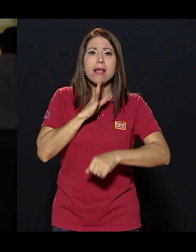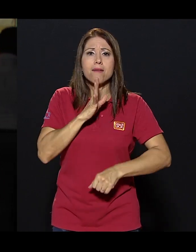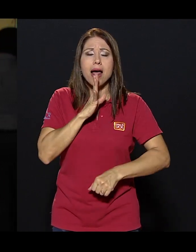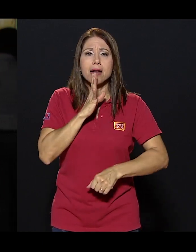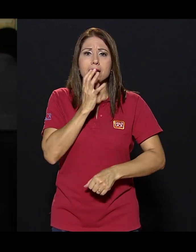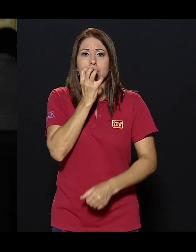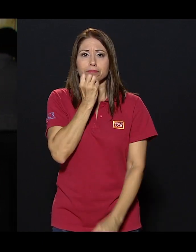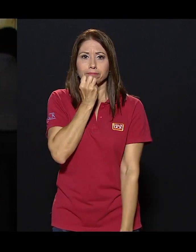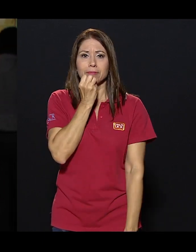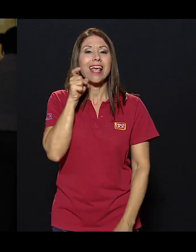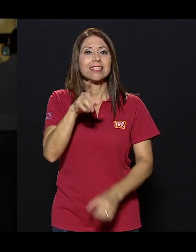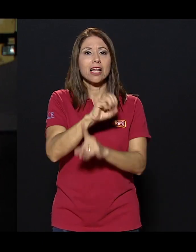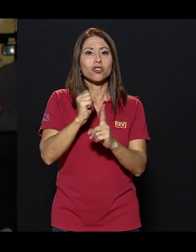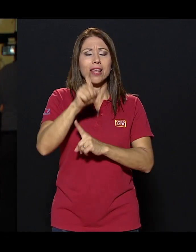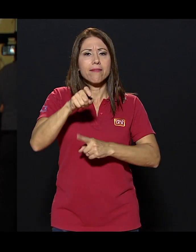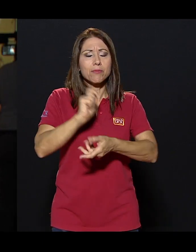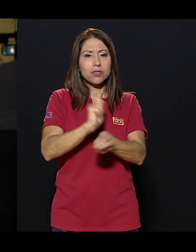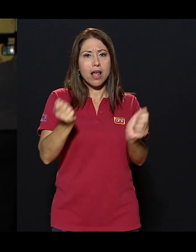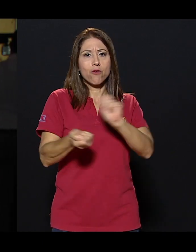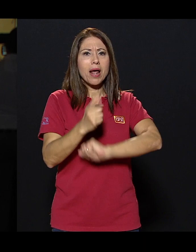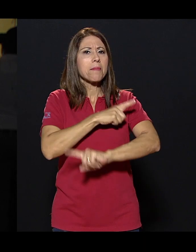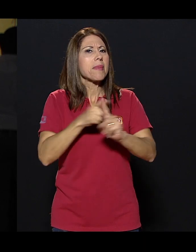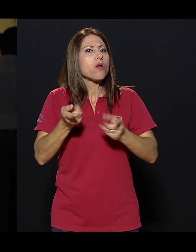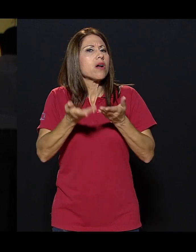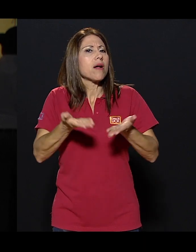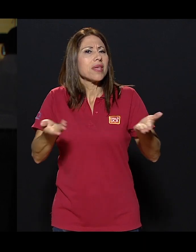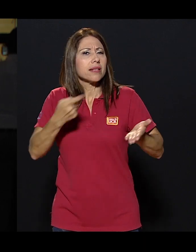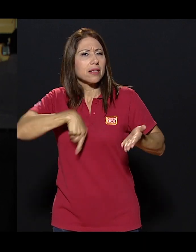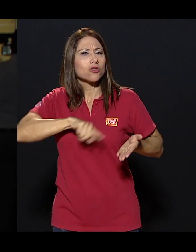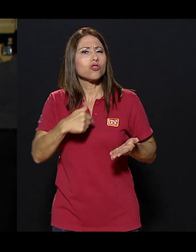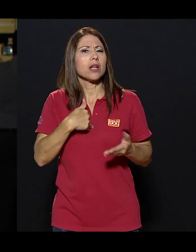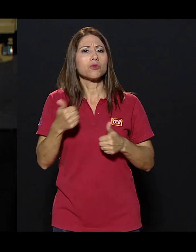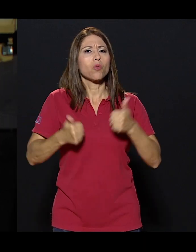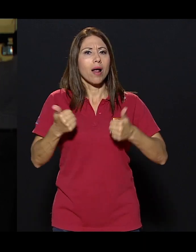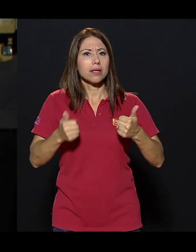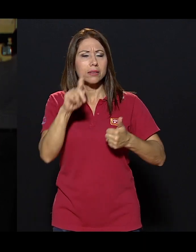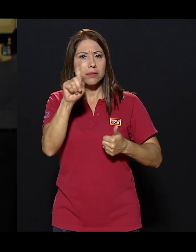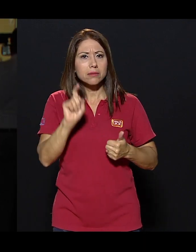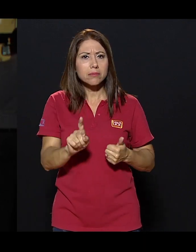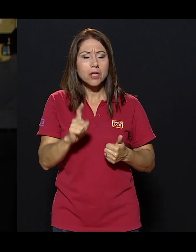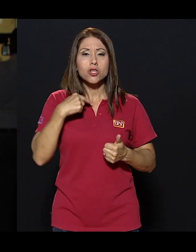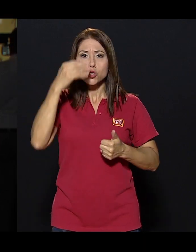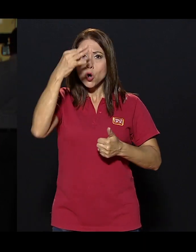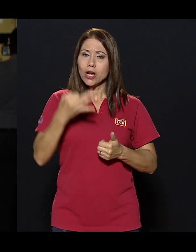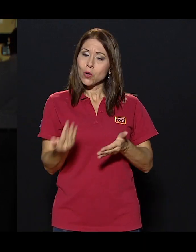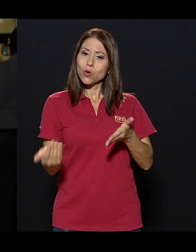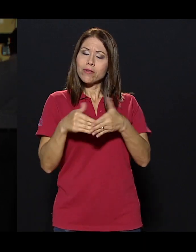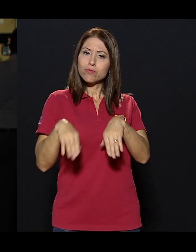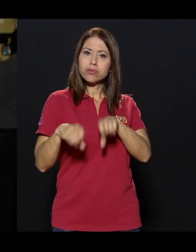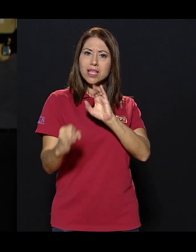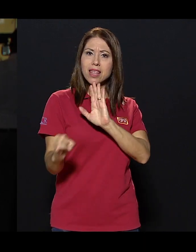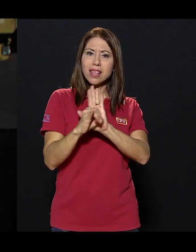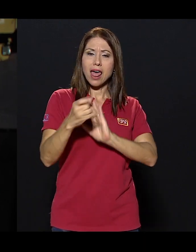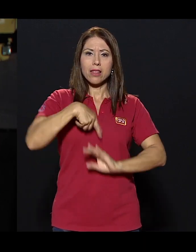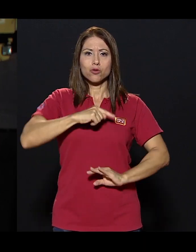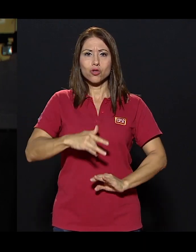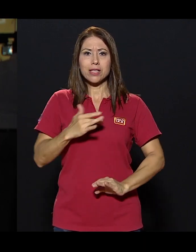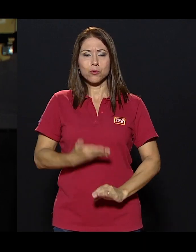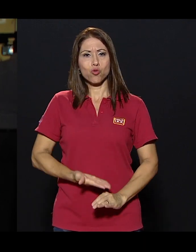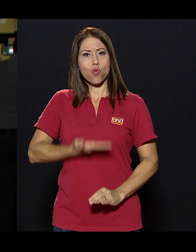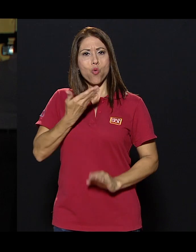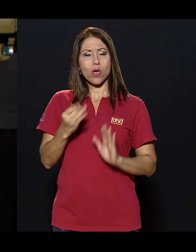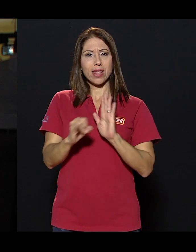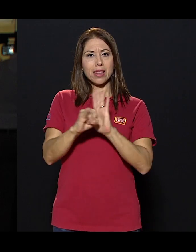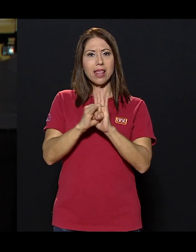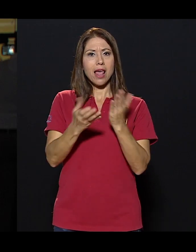hablar. Y bueno, y esa es la sociedad que tenemos que transformar, pero ¿cuáles son las herramientas que nosotros tenemos, verdad? Y yo creo que a través de recuperar